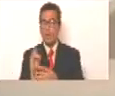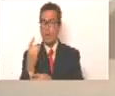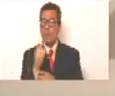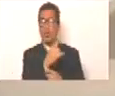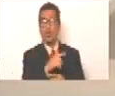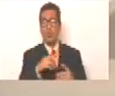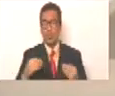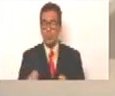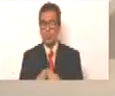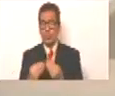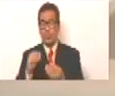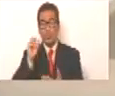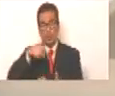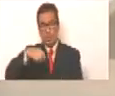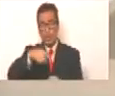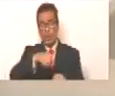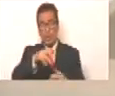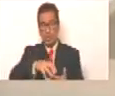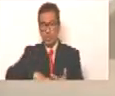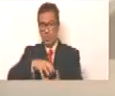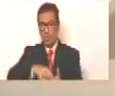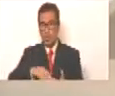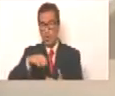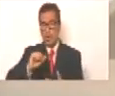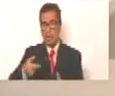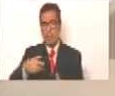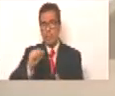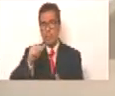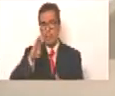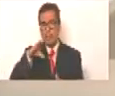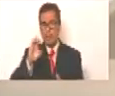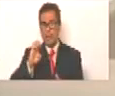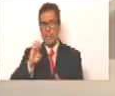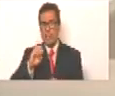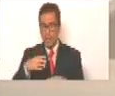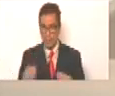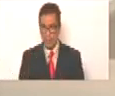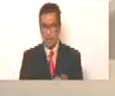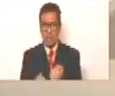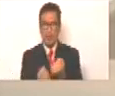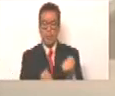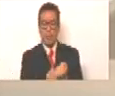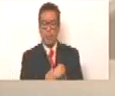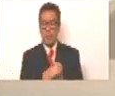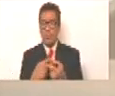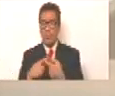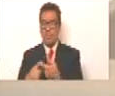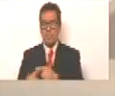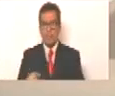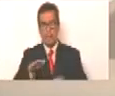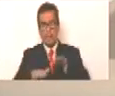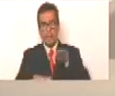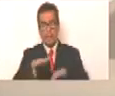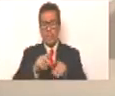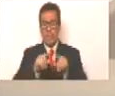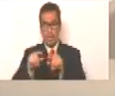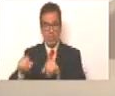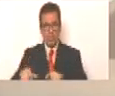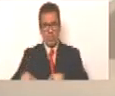cultivos asociados al ágave cocuy, a los fines de favorecer la biodiversidad y el equilibrio ecológico en la